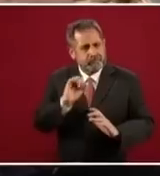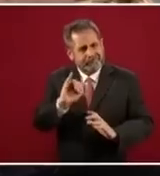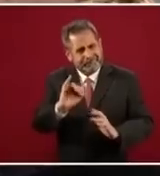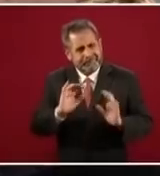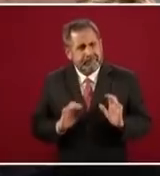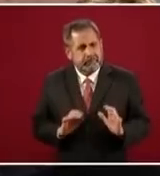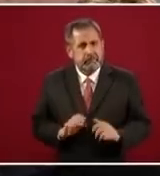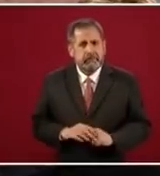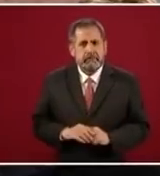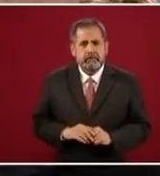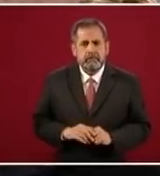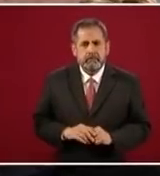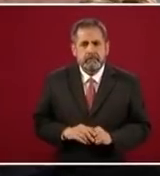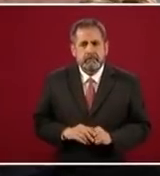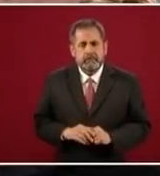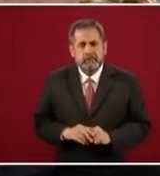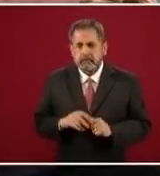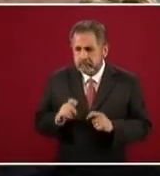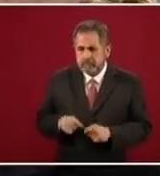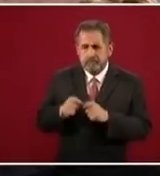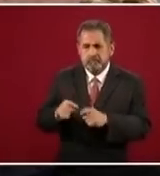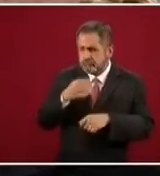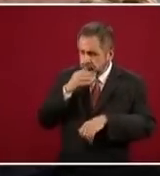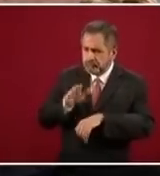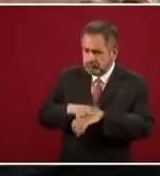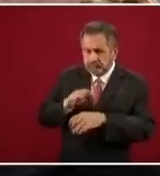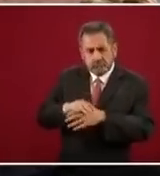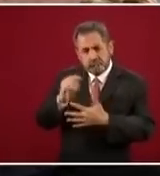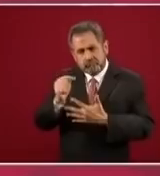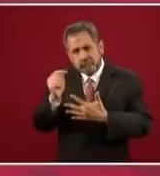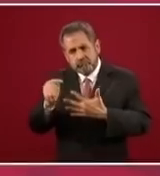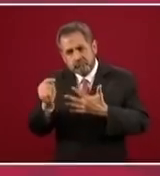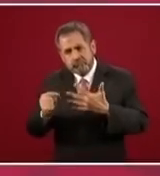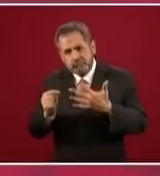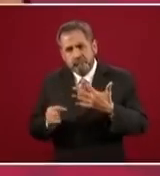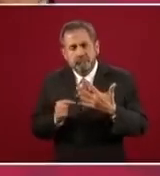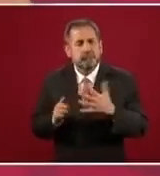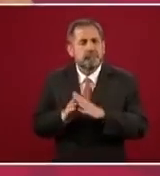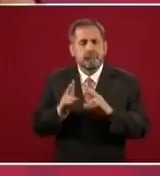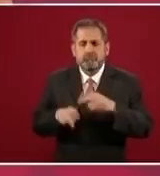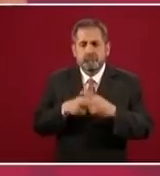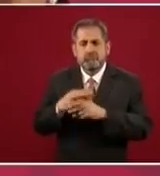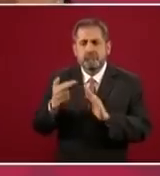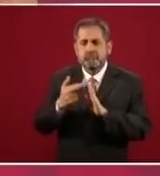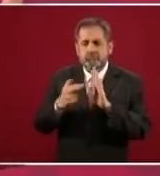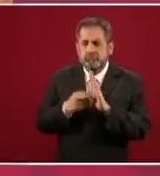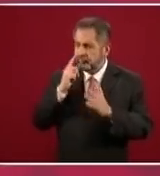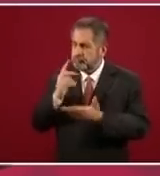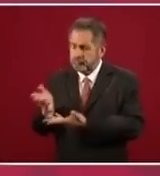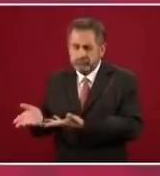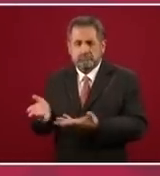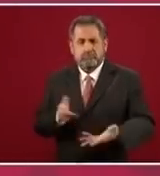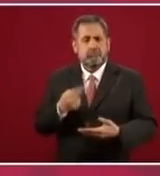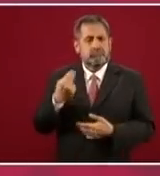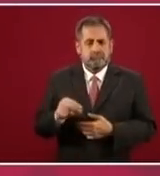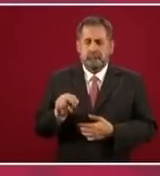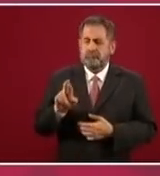y se les dio a conocer cuáles son las condiciones de un refugiado